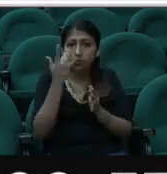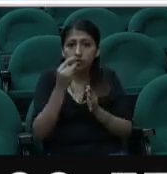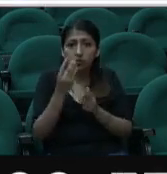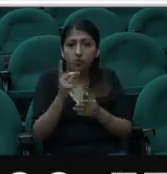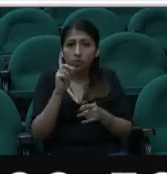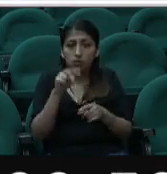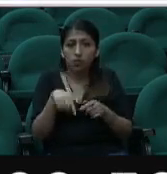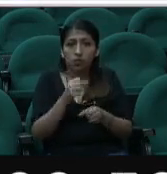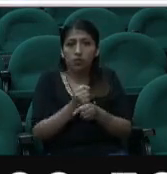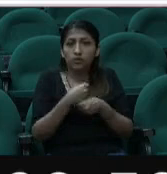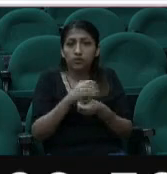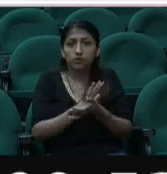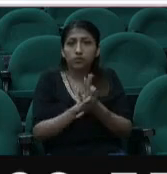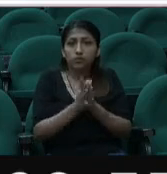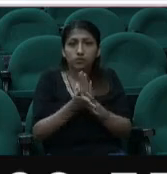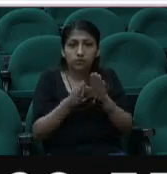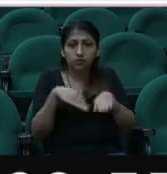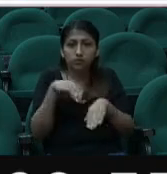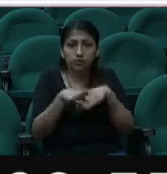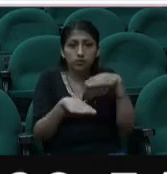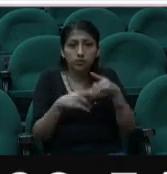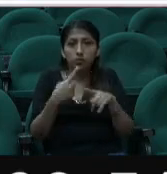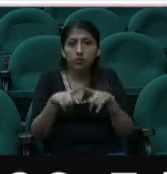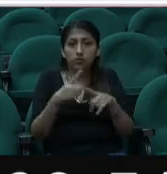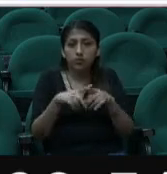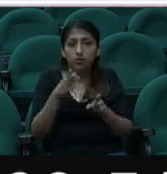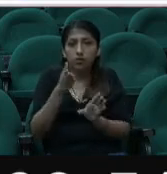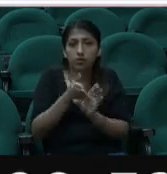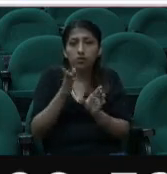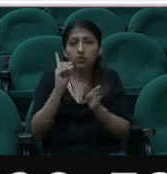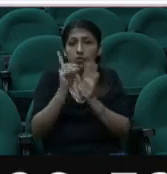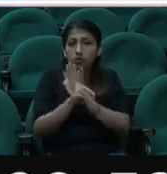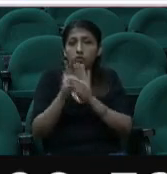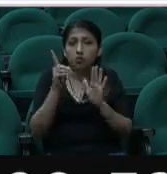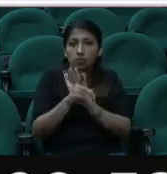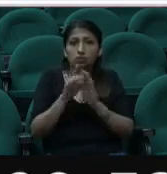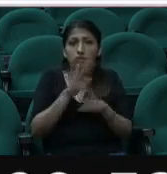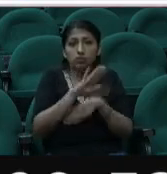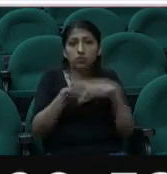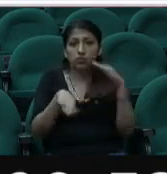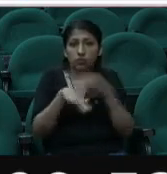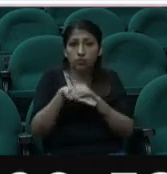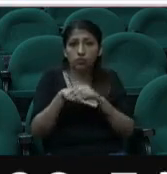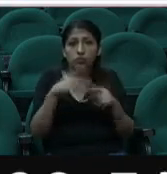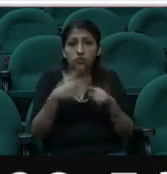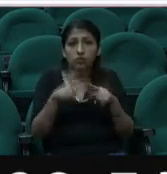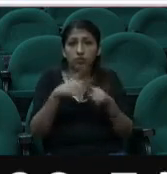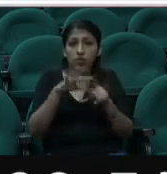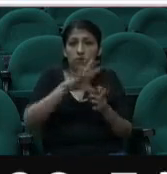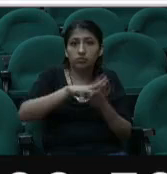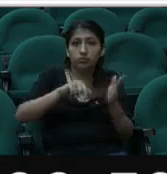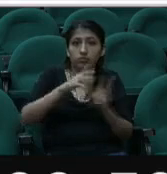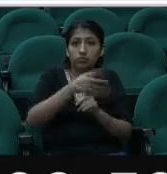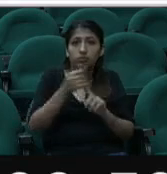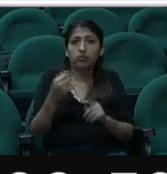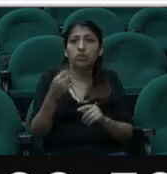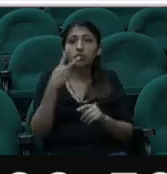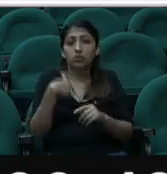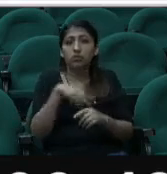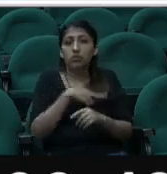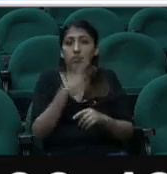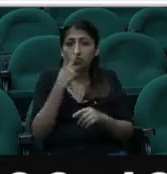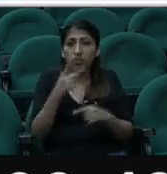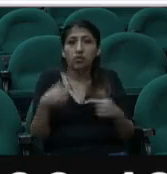por que no están caminando estos procesos de renuncias de todos estos actos de corrupción que los estamos viendo